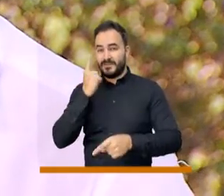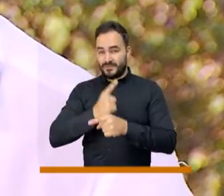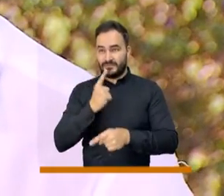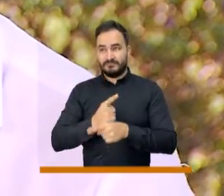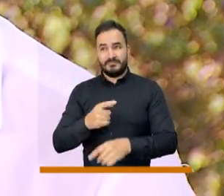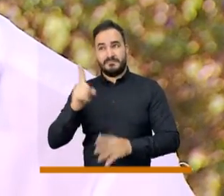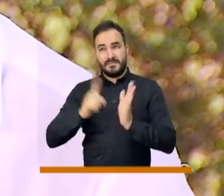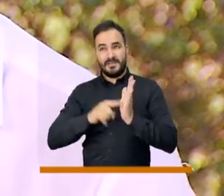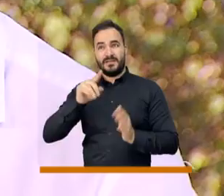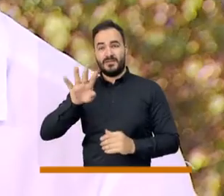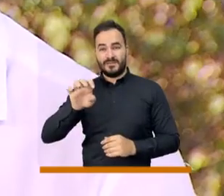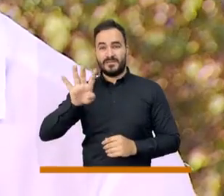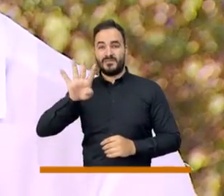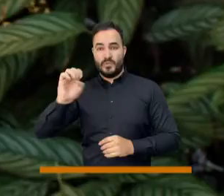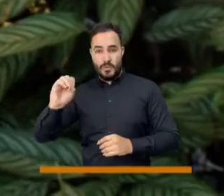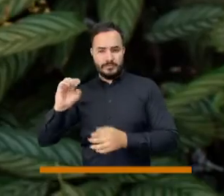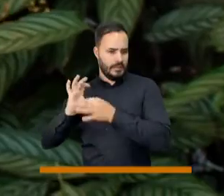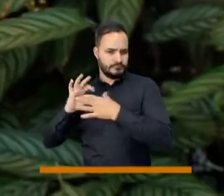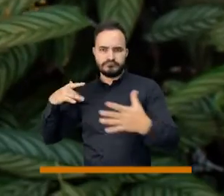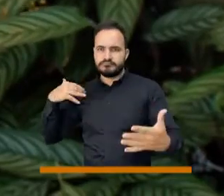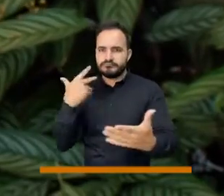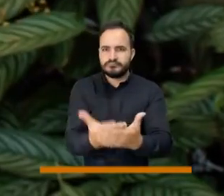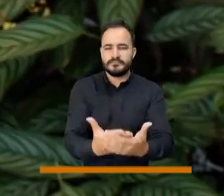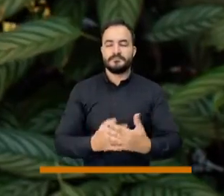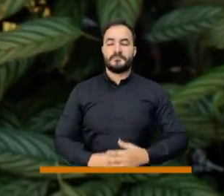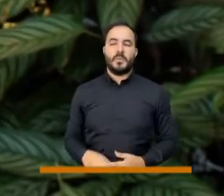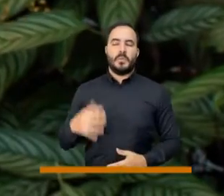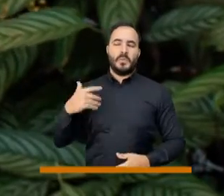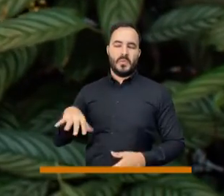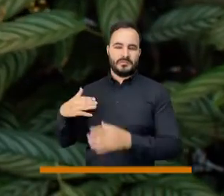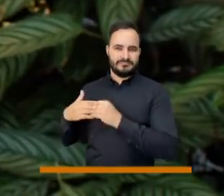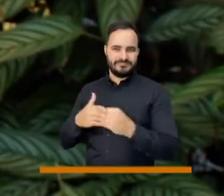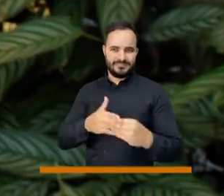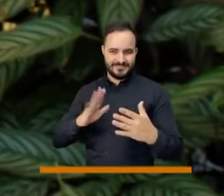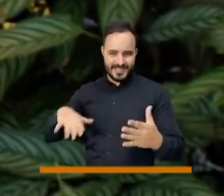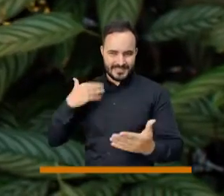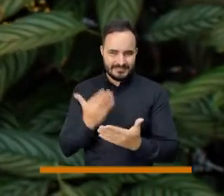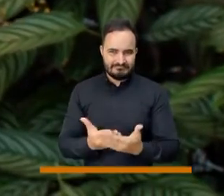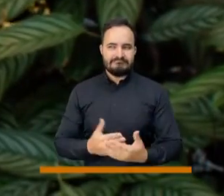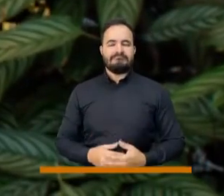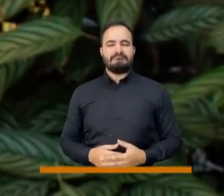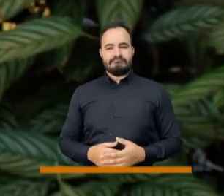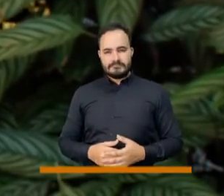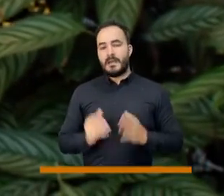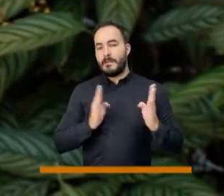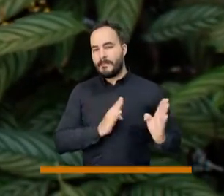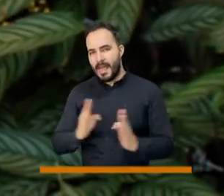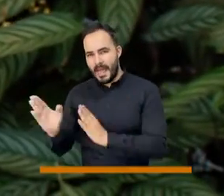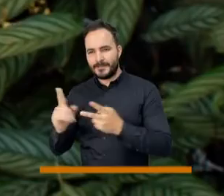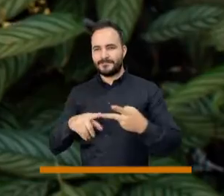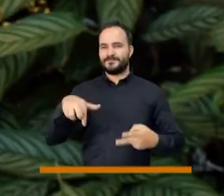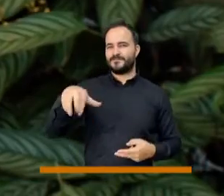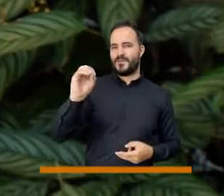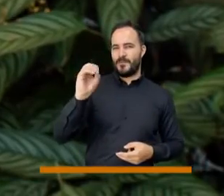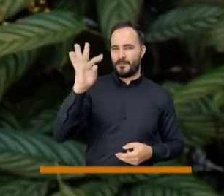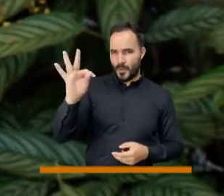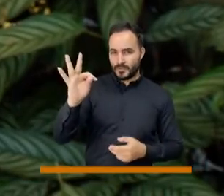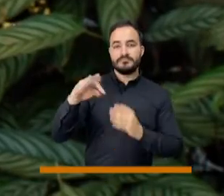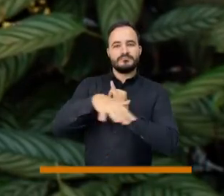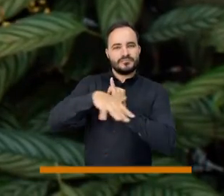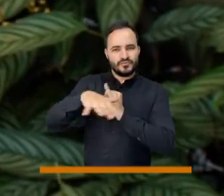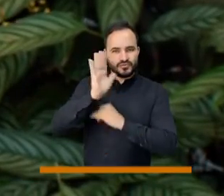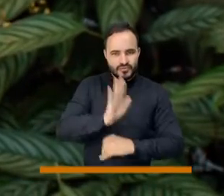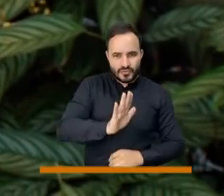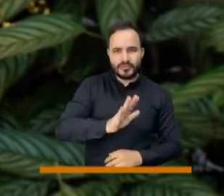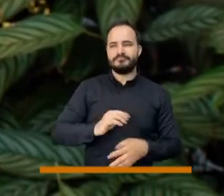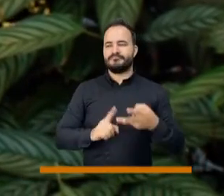de los 40 del siglo pasado. Hágame el favor, desde allí tenemos esa hoja de ruta. La planificación, las herramientas como el POT